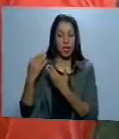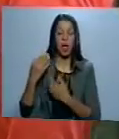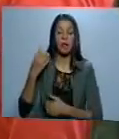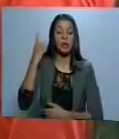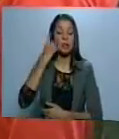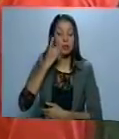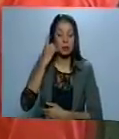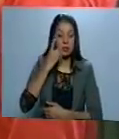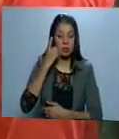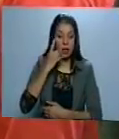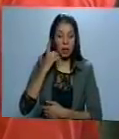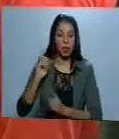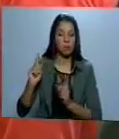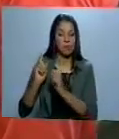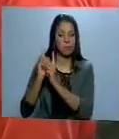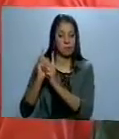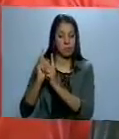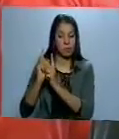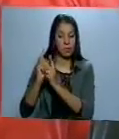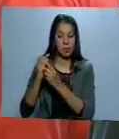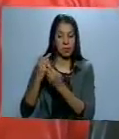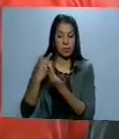Vivas.